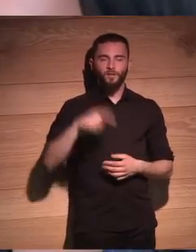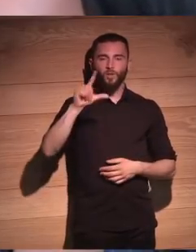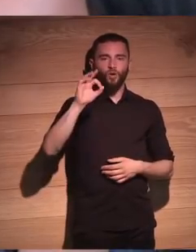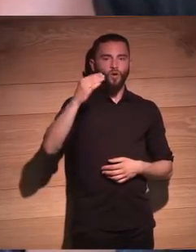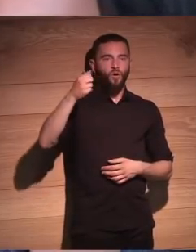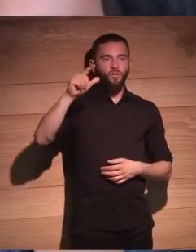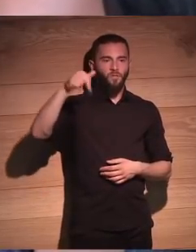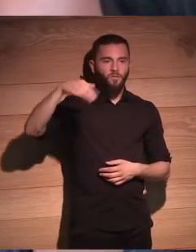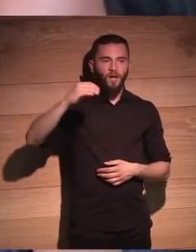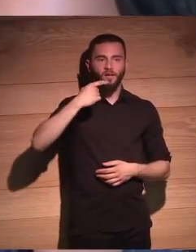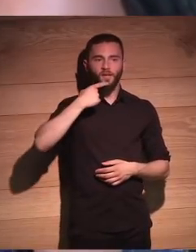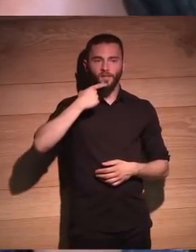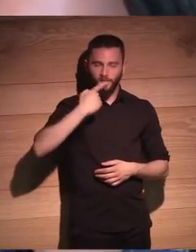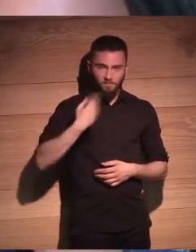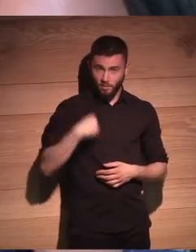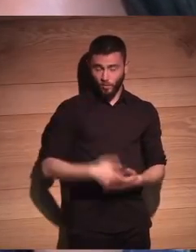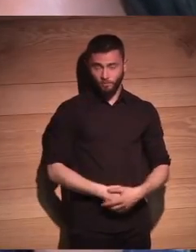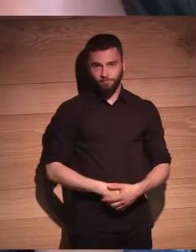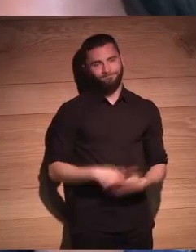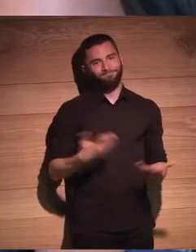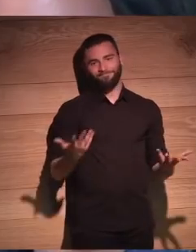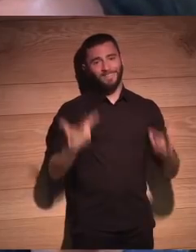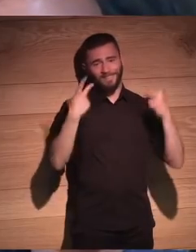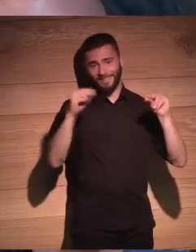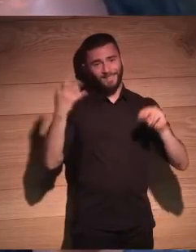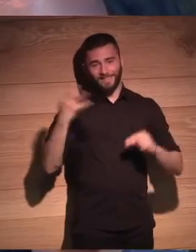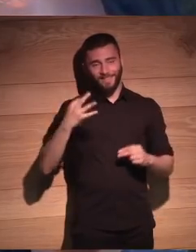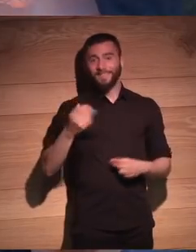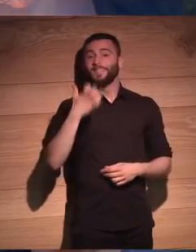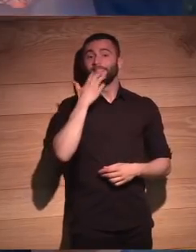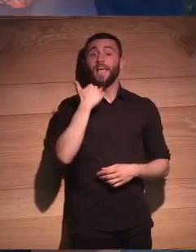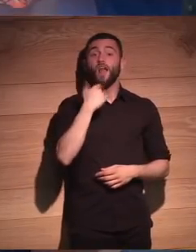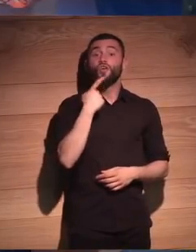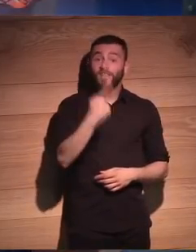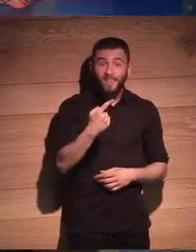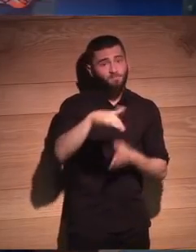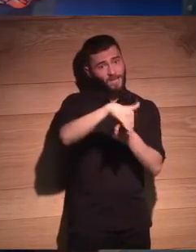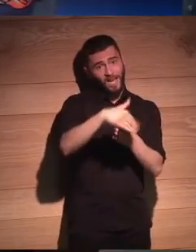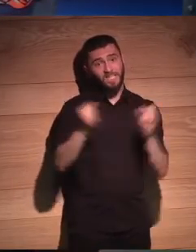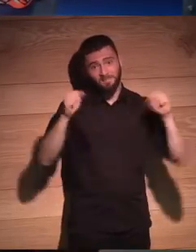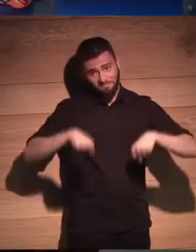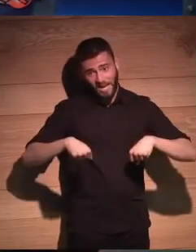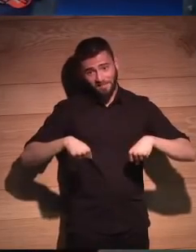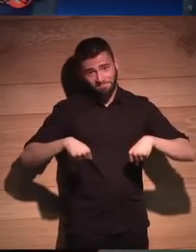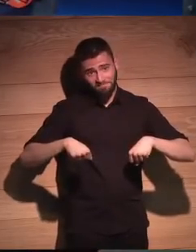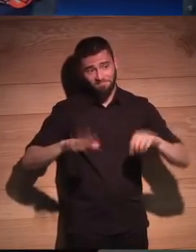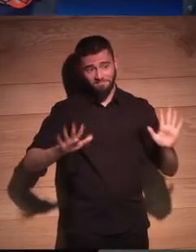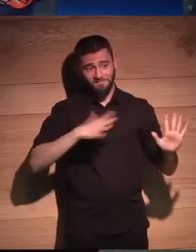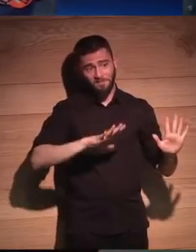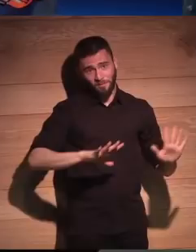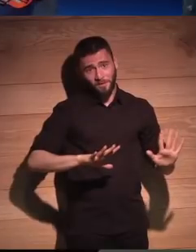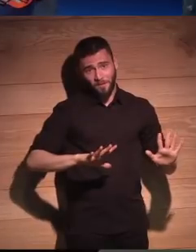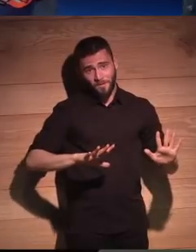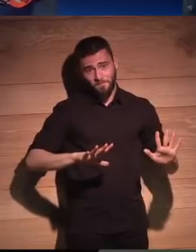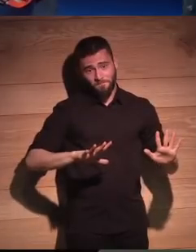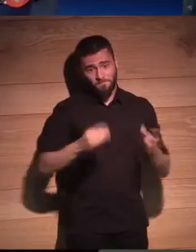decía el Quijote. Nos tenemos que marchar. Si tenéis algo que deciros, ya en la calle, pero por favor,